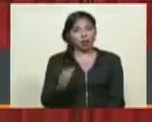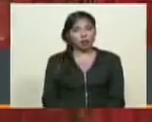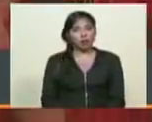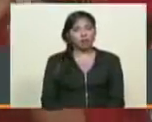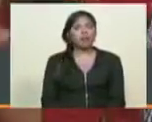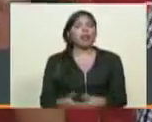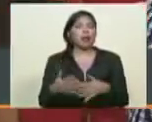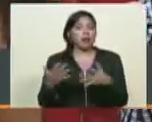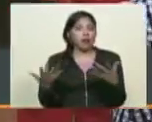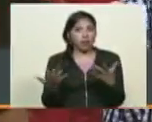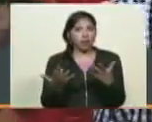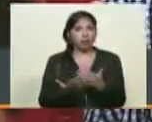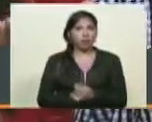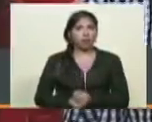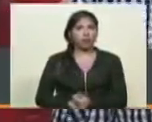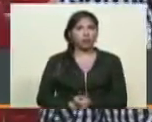más,